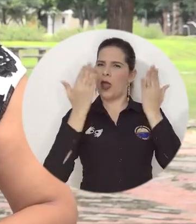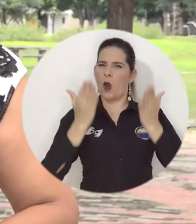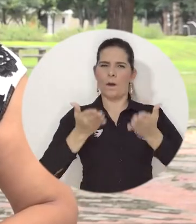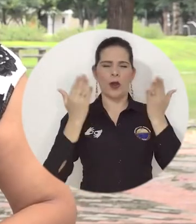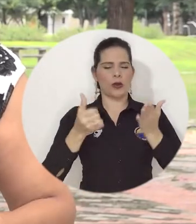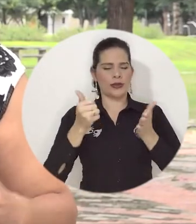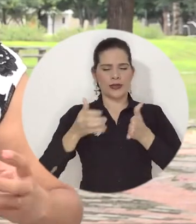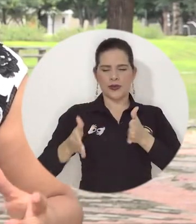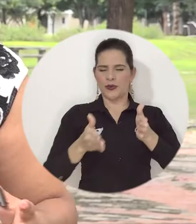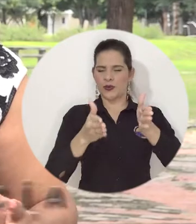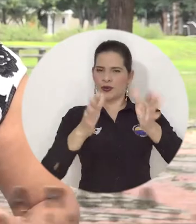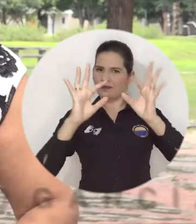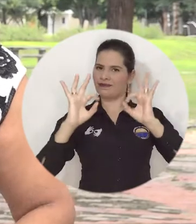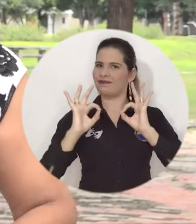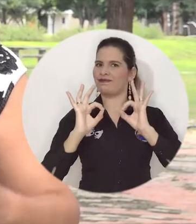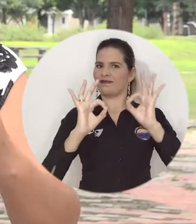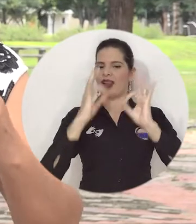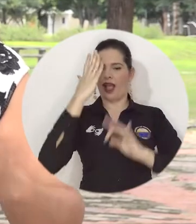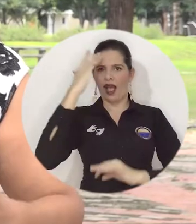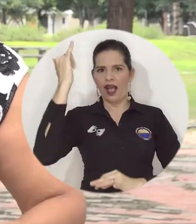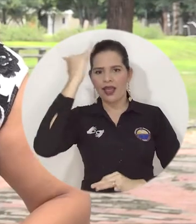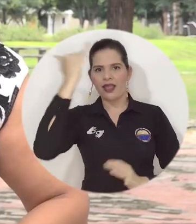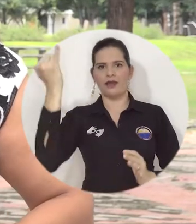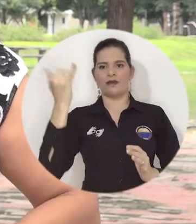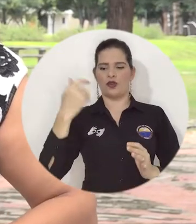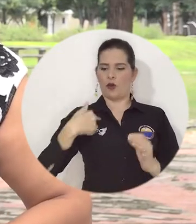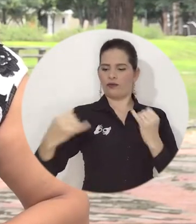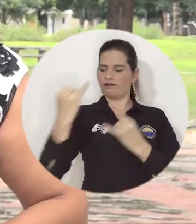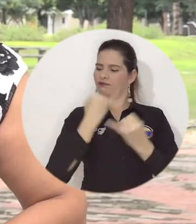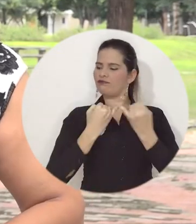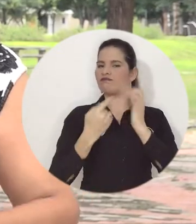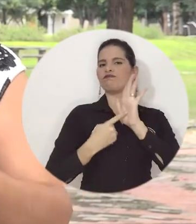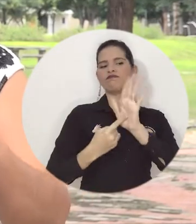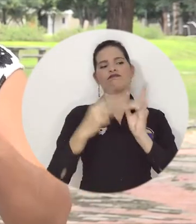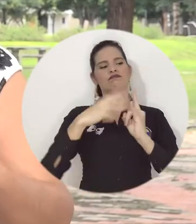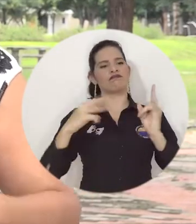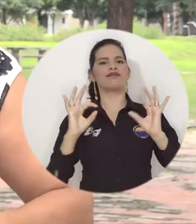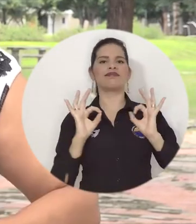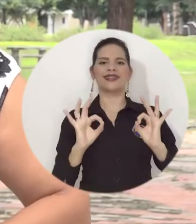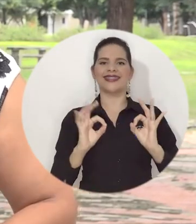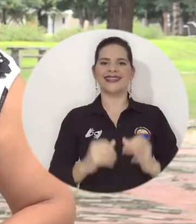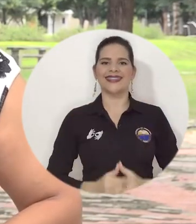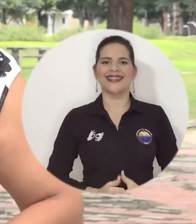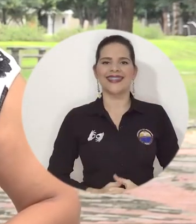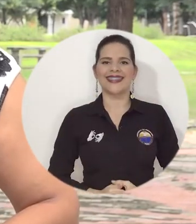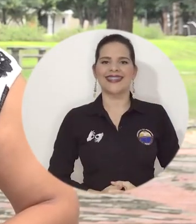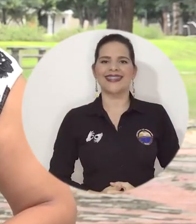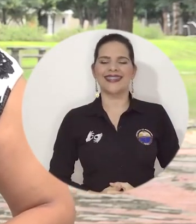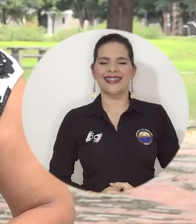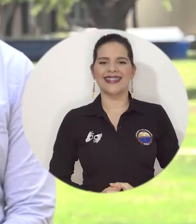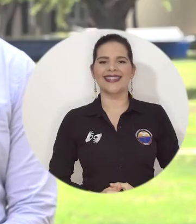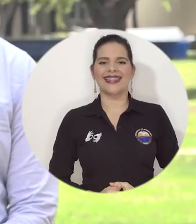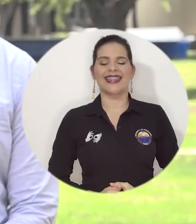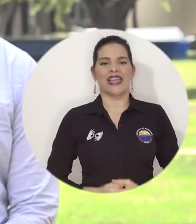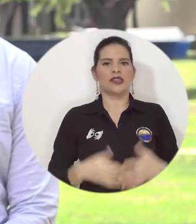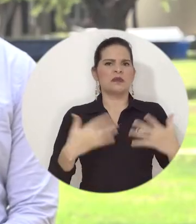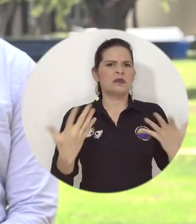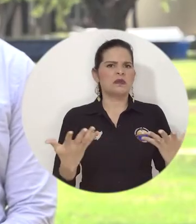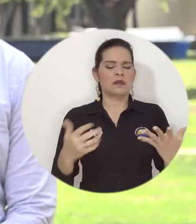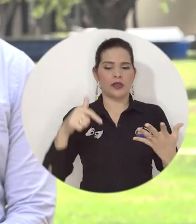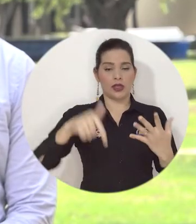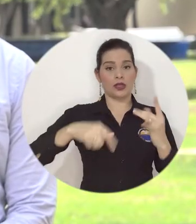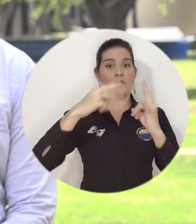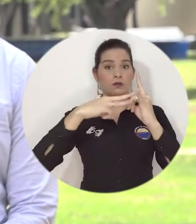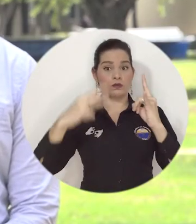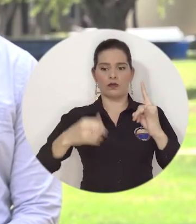mejoramiento continuo y así permanecer en el camino de la excelencia académica que hoy nos identifica como institución. Entre